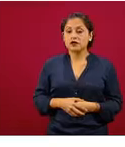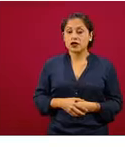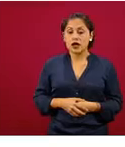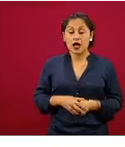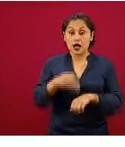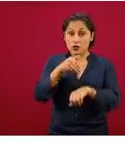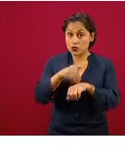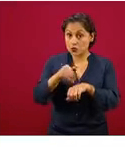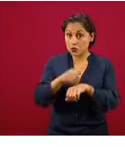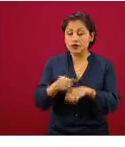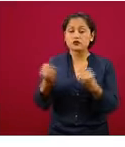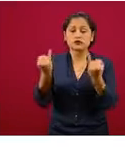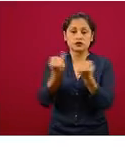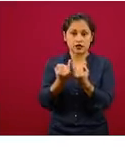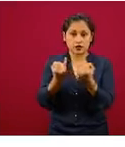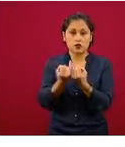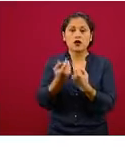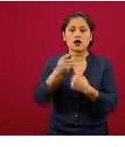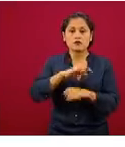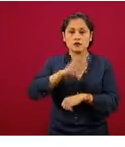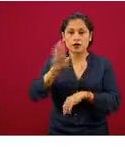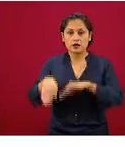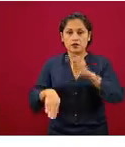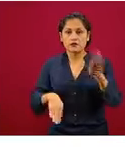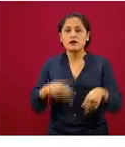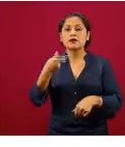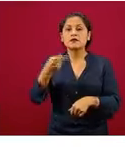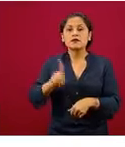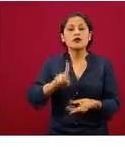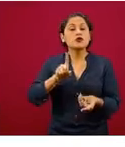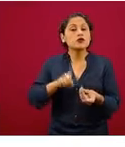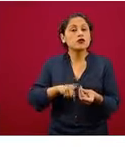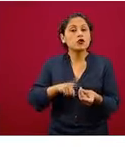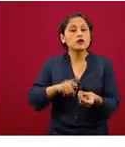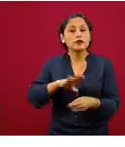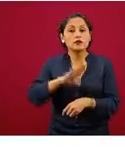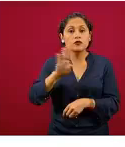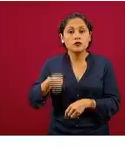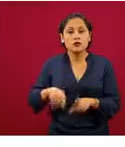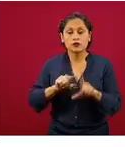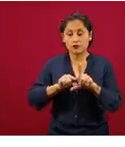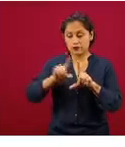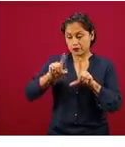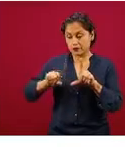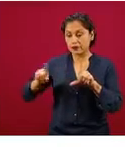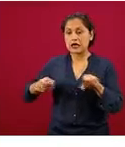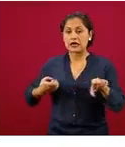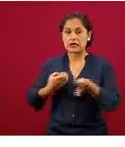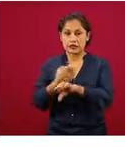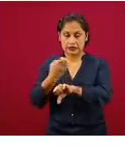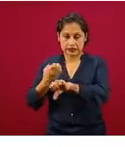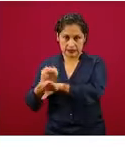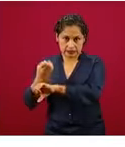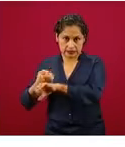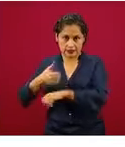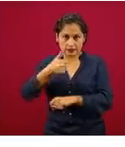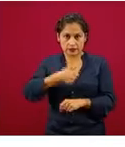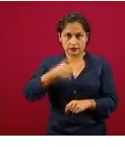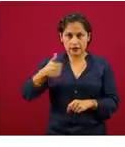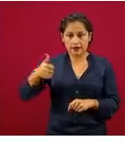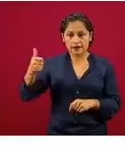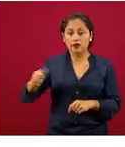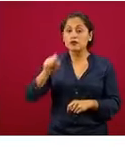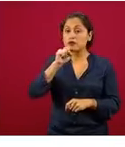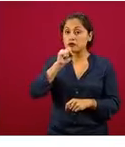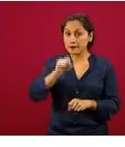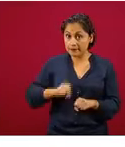distribuidos por entidad federativa donde ocurrió la defunción, y también en cada una de las partes superiores de las